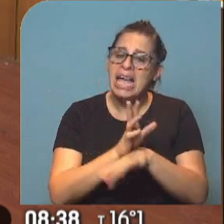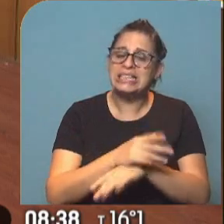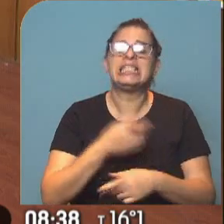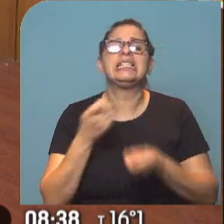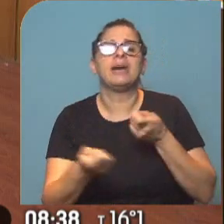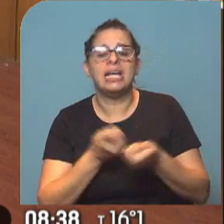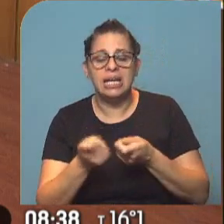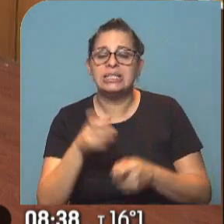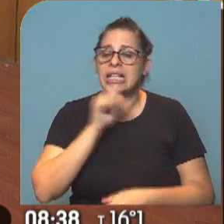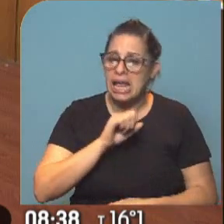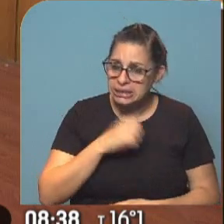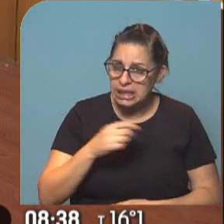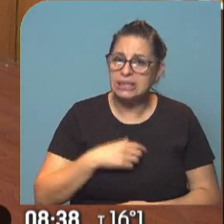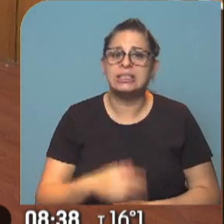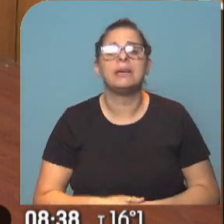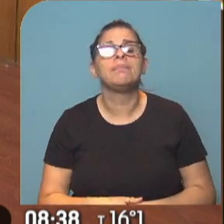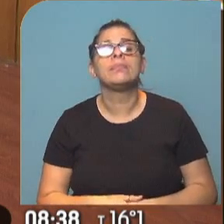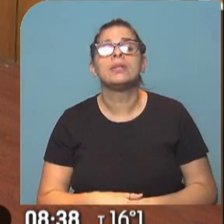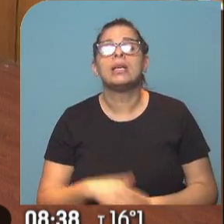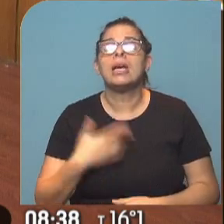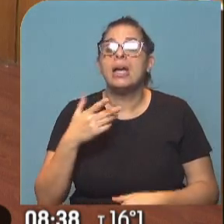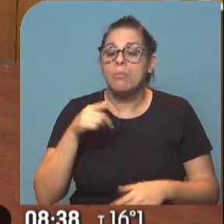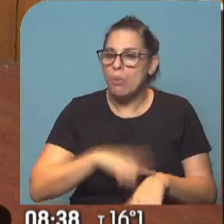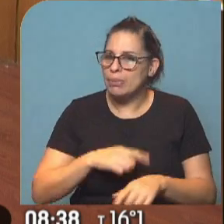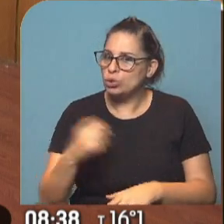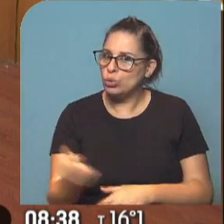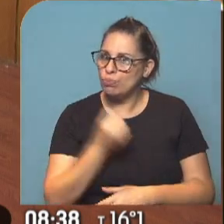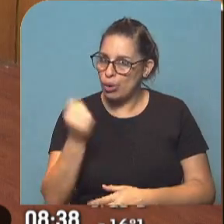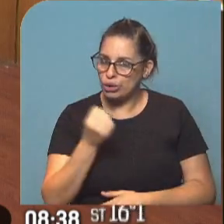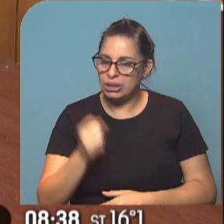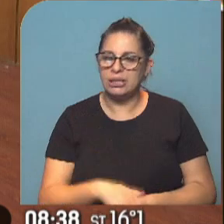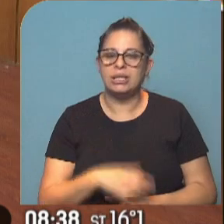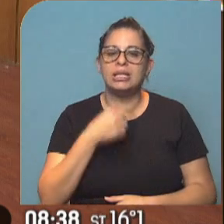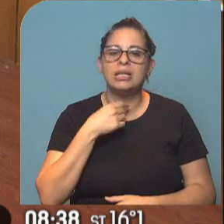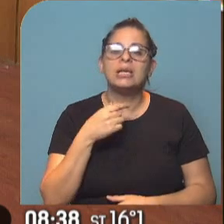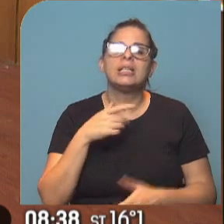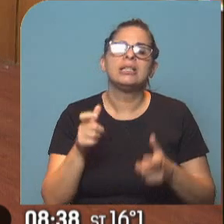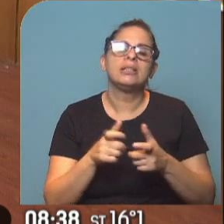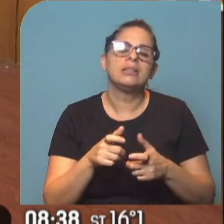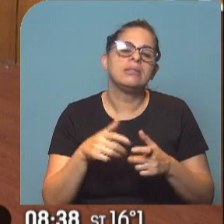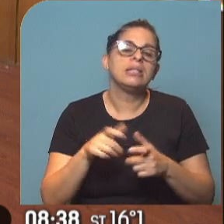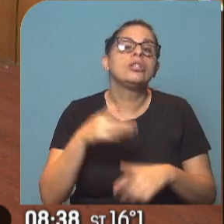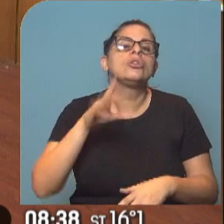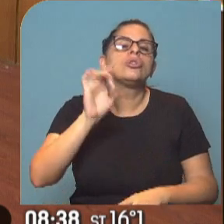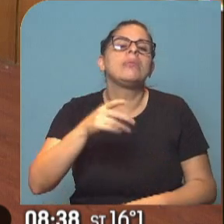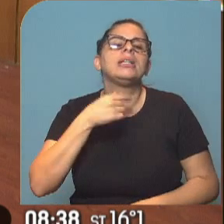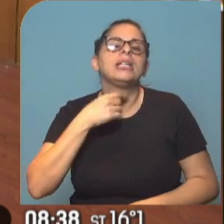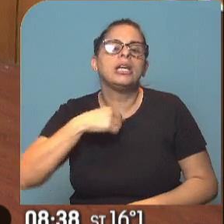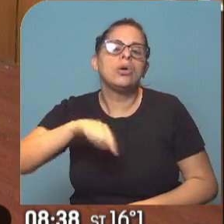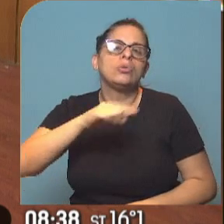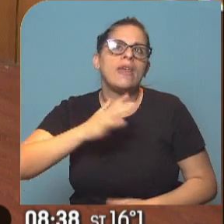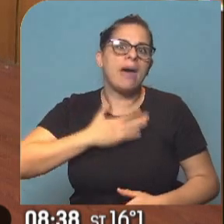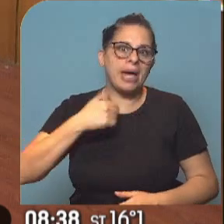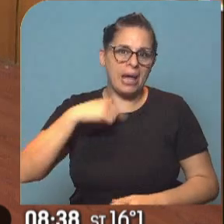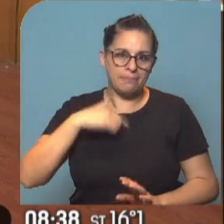y la pantalla no está viviendo un gran momento por un lado protagonizando sólo quiero que me amen de una idea propia en el cual